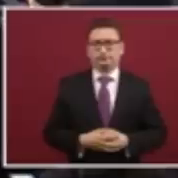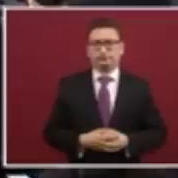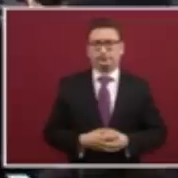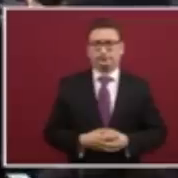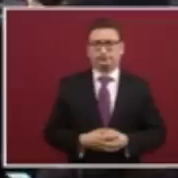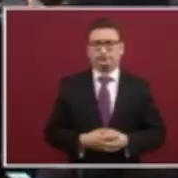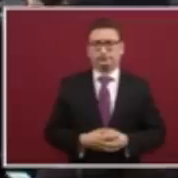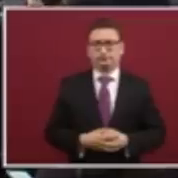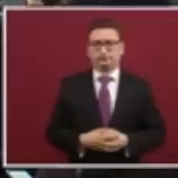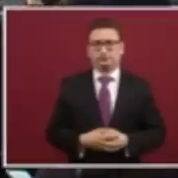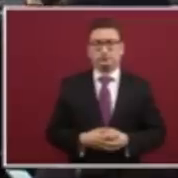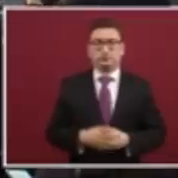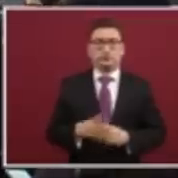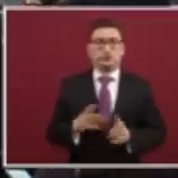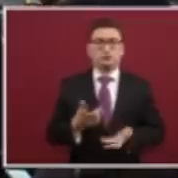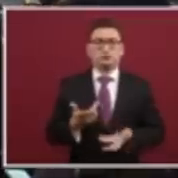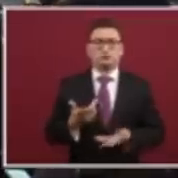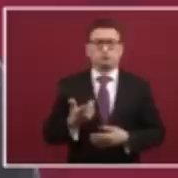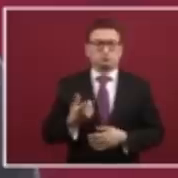Estamos ya